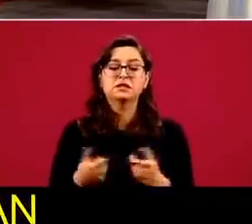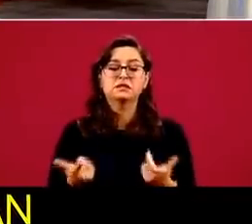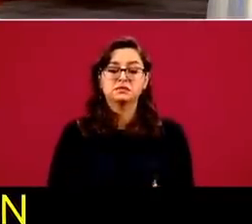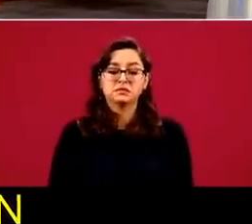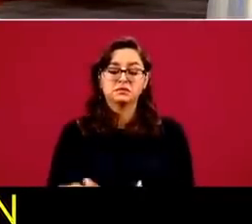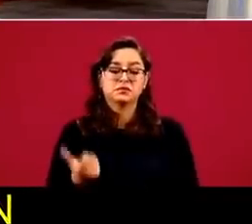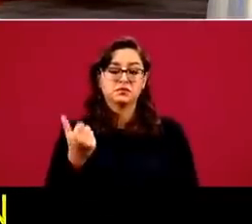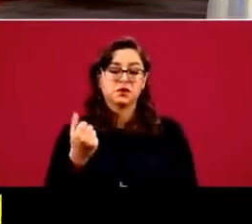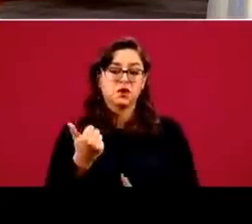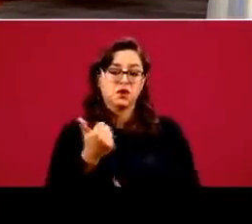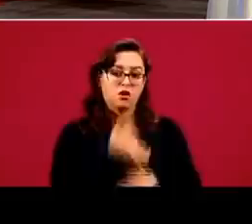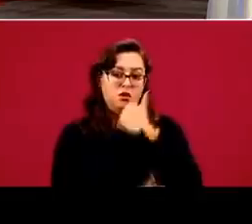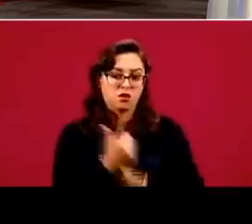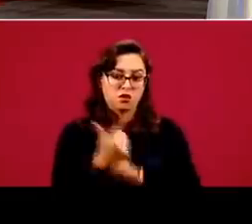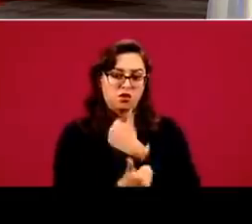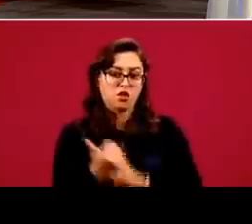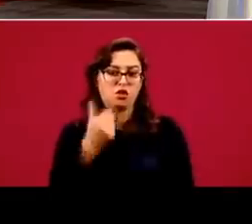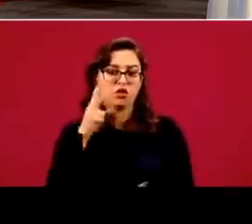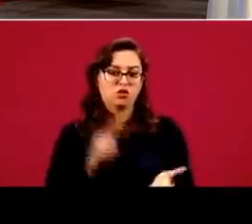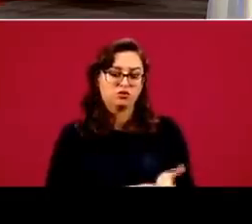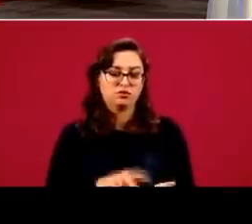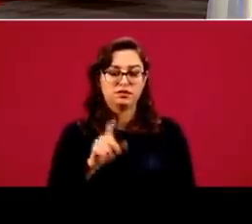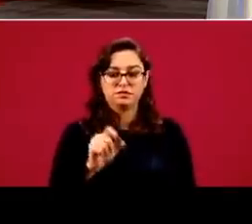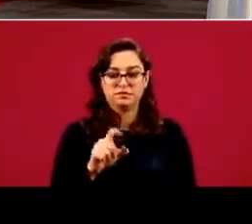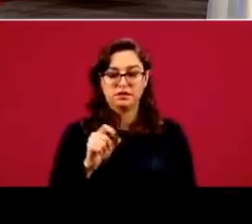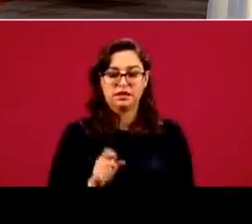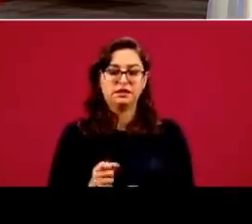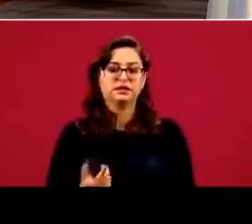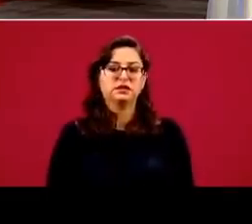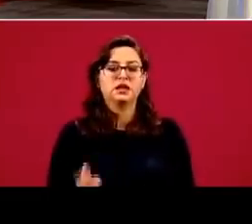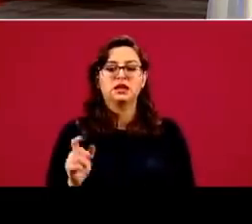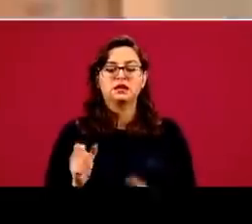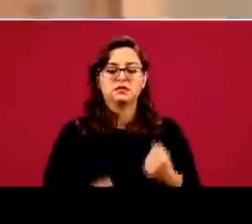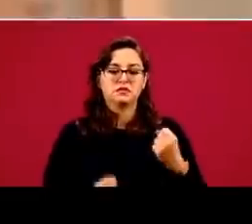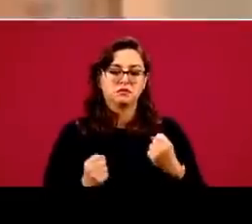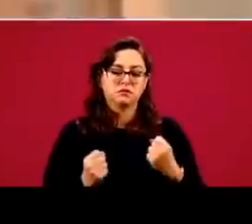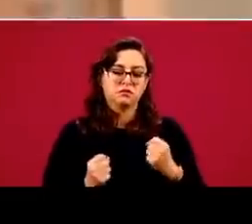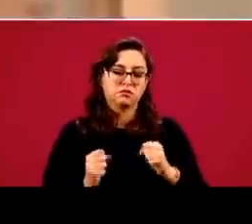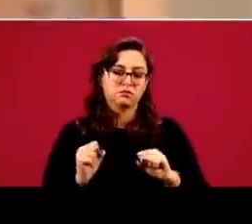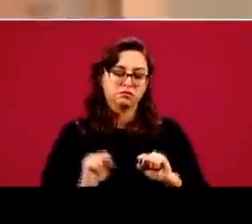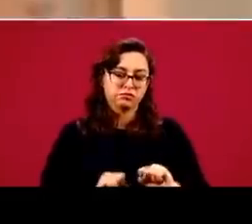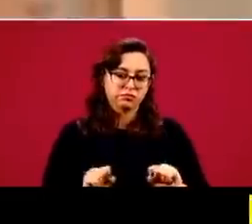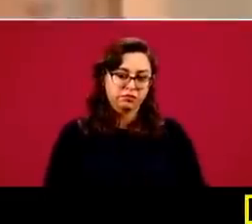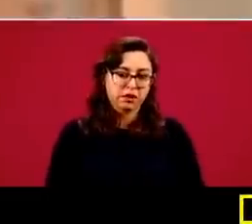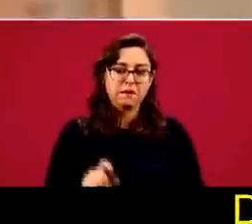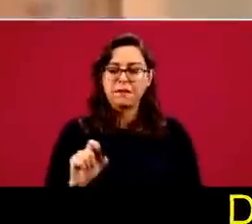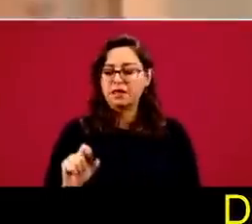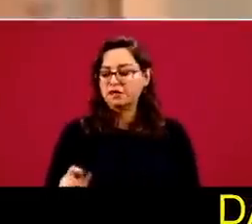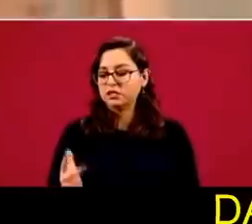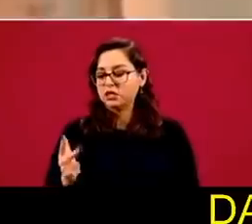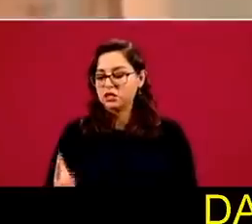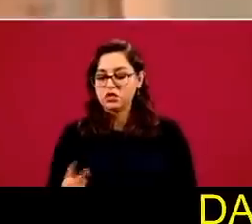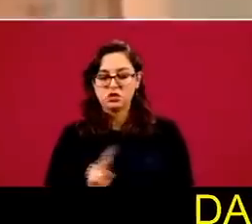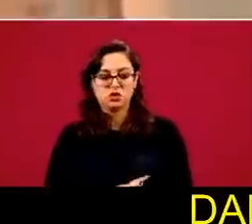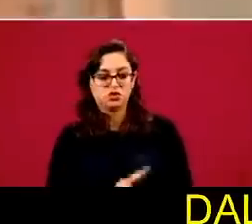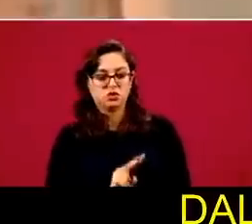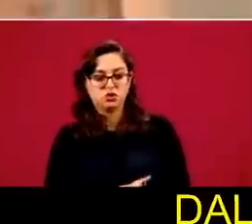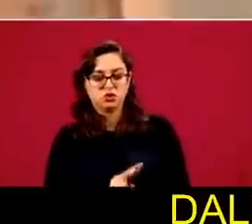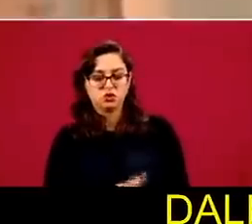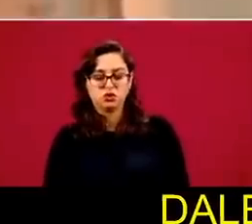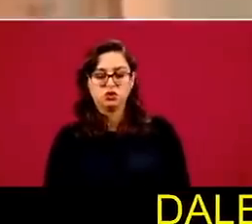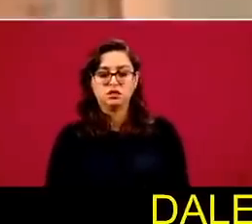panamericana 2020 son 28 vehículos participantes y es del 15 al 22